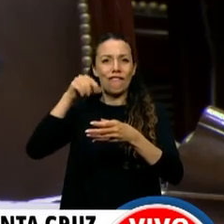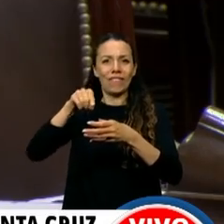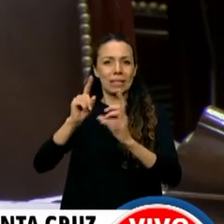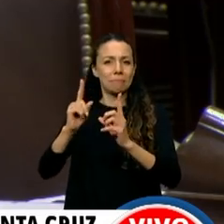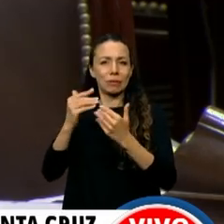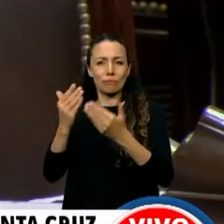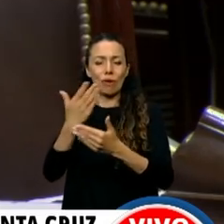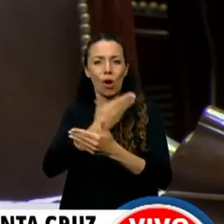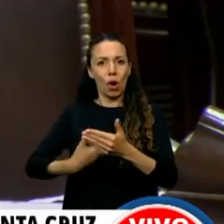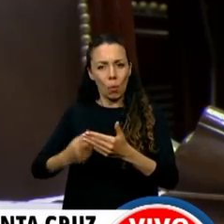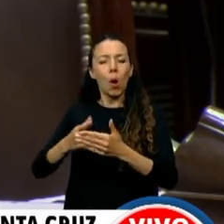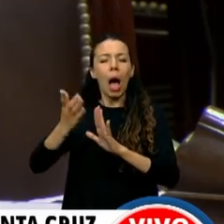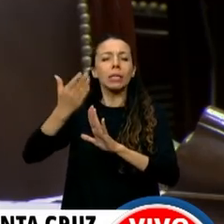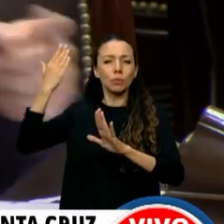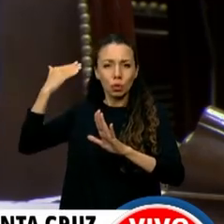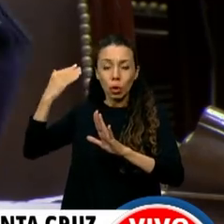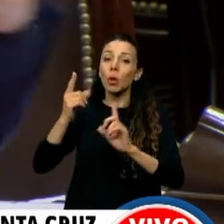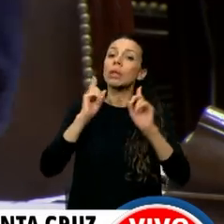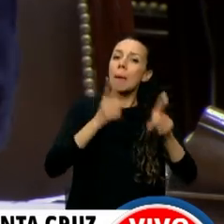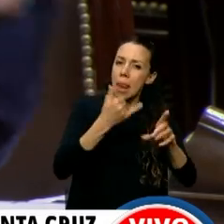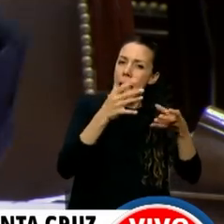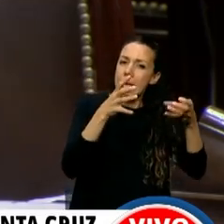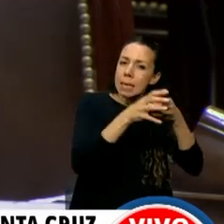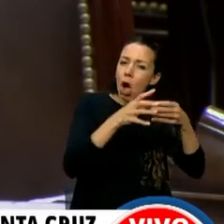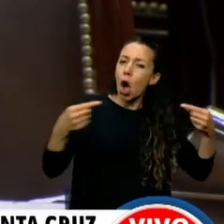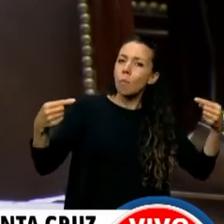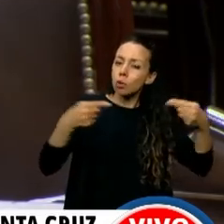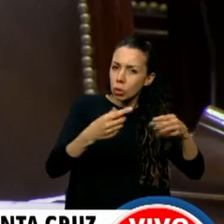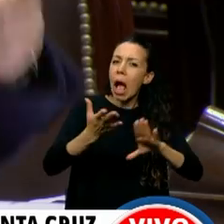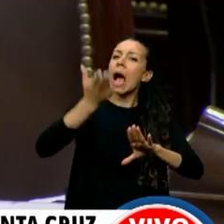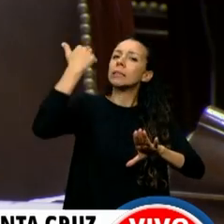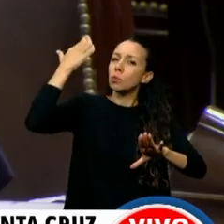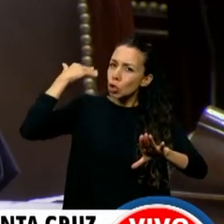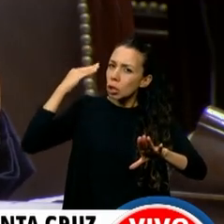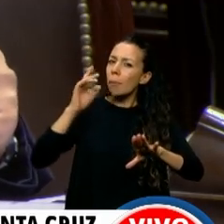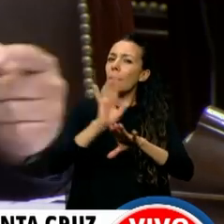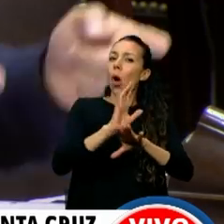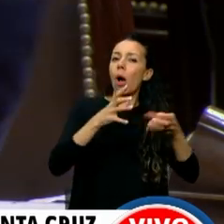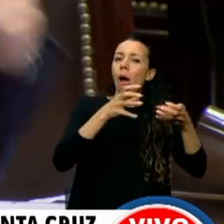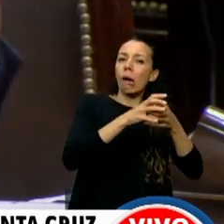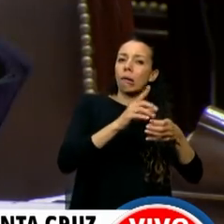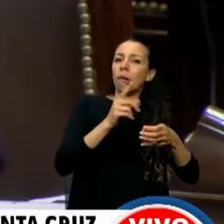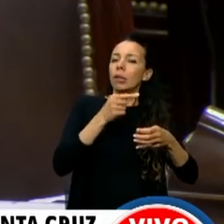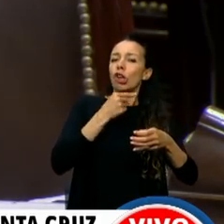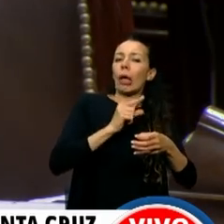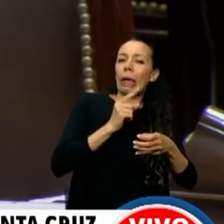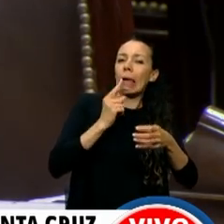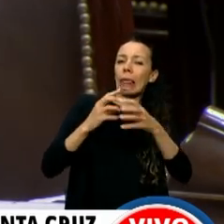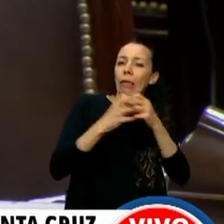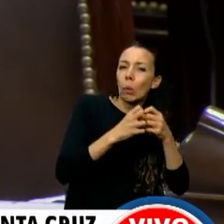oposición que la misma hace mucho tiempo y que muchas veces fue funcional por no discutir o por discutir de forma